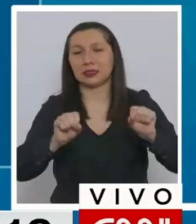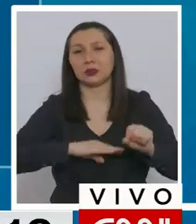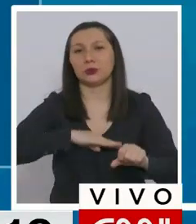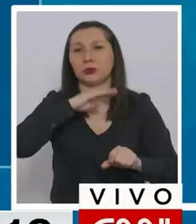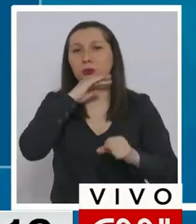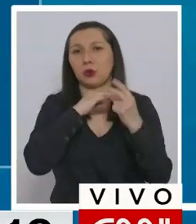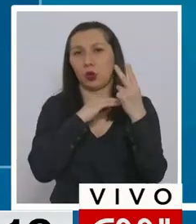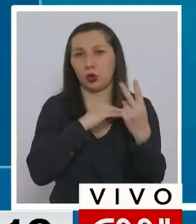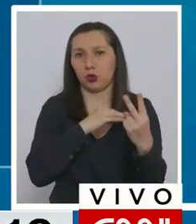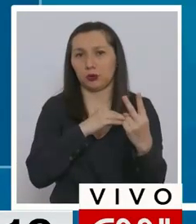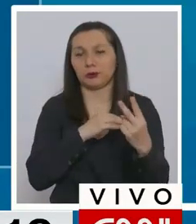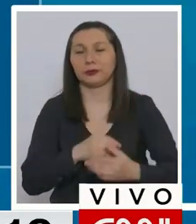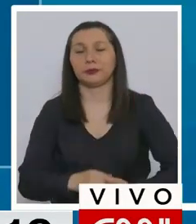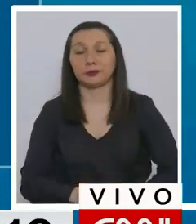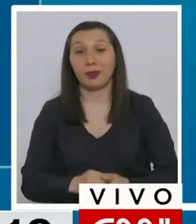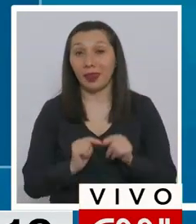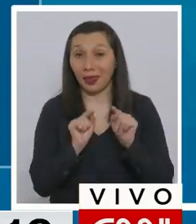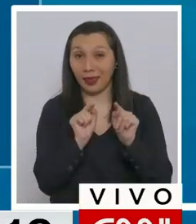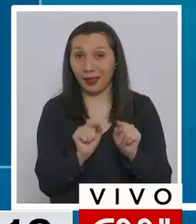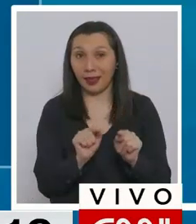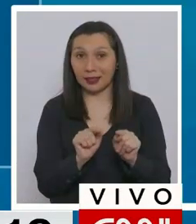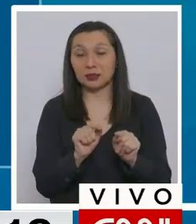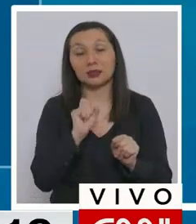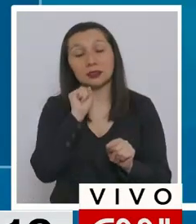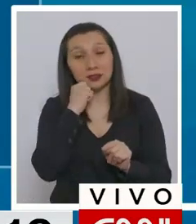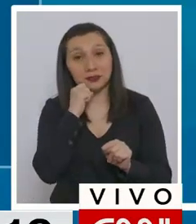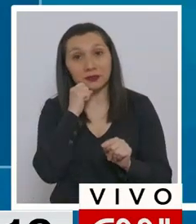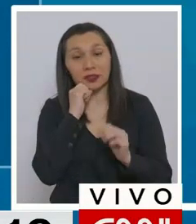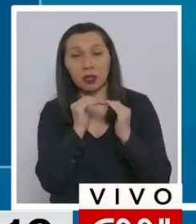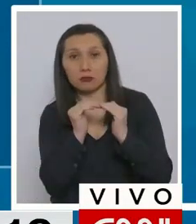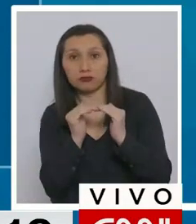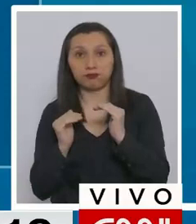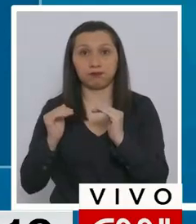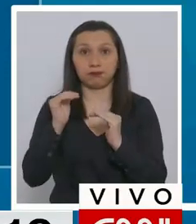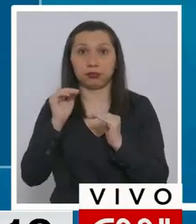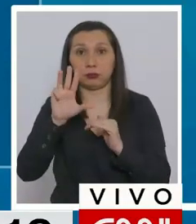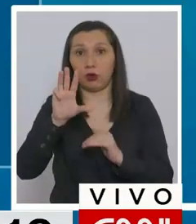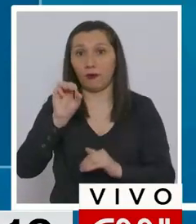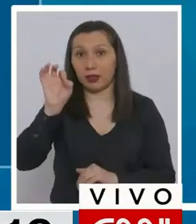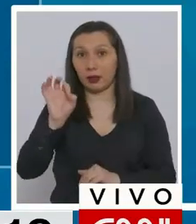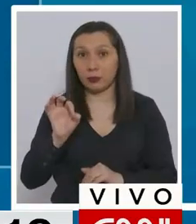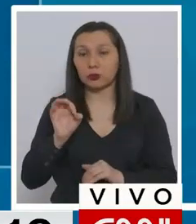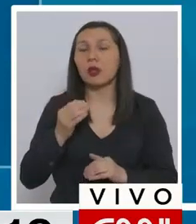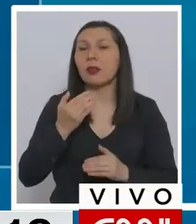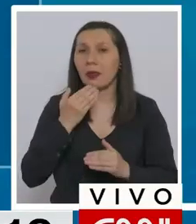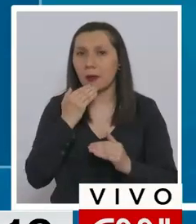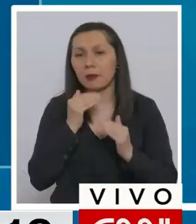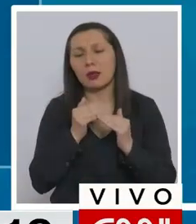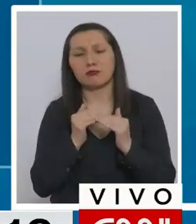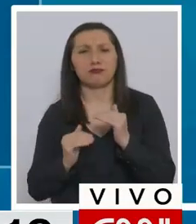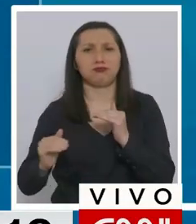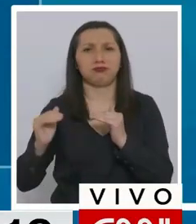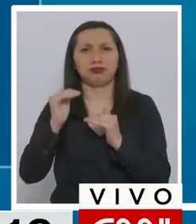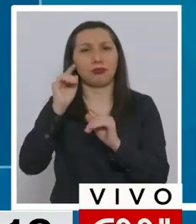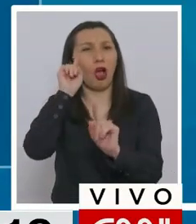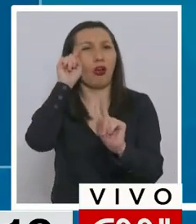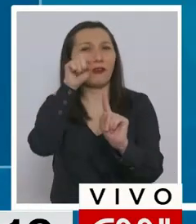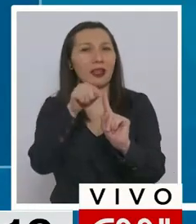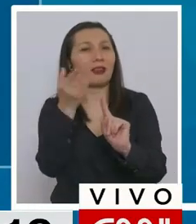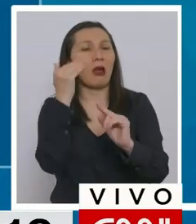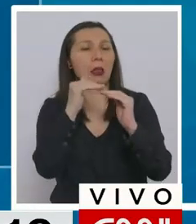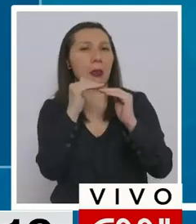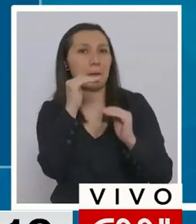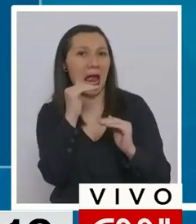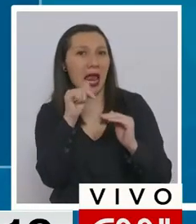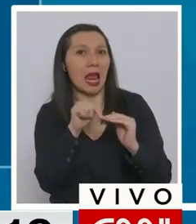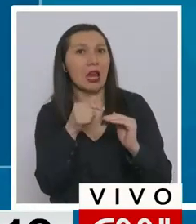hemos alcanzado una tasa de vacunación del 93,29% de la población